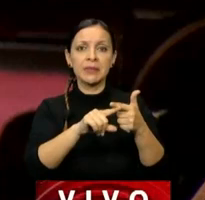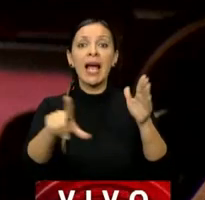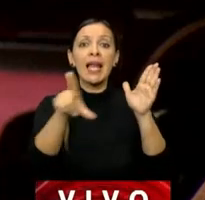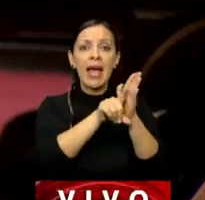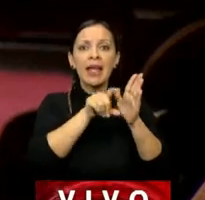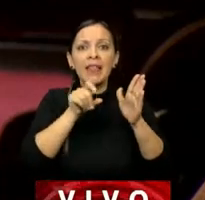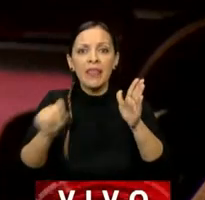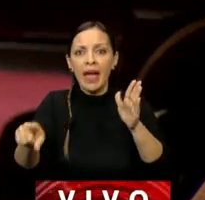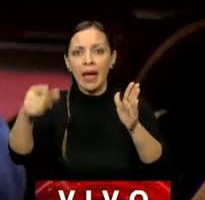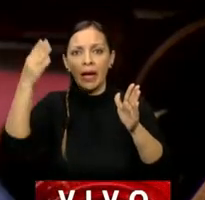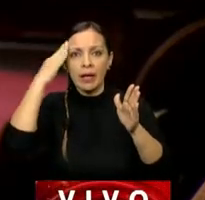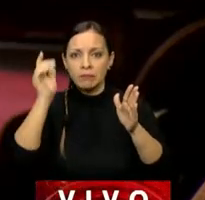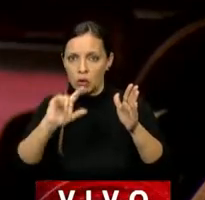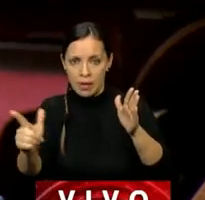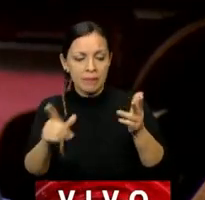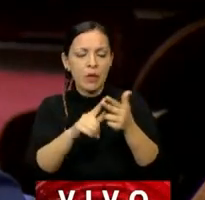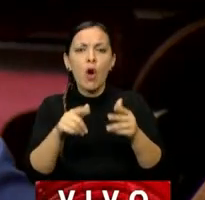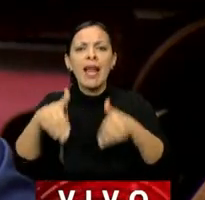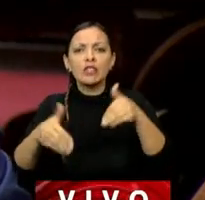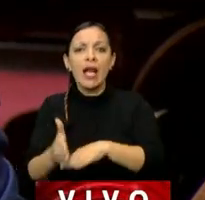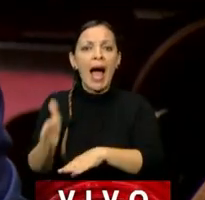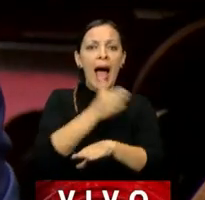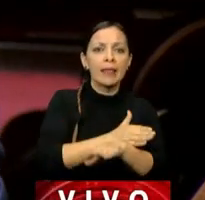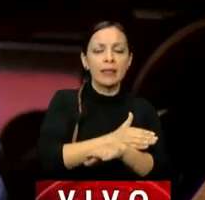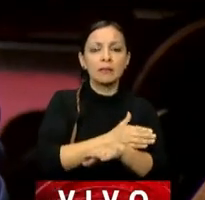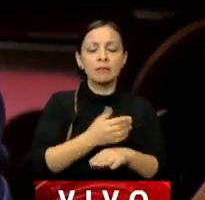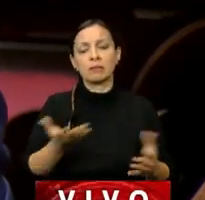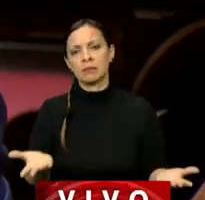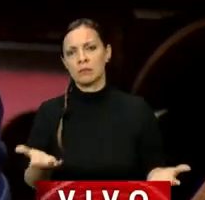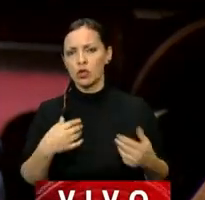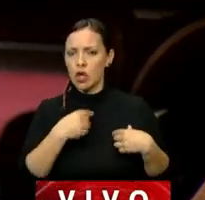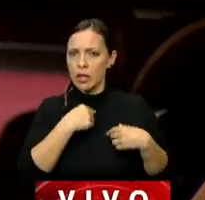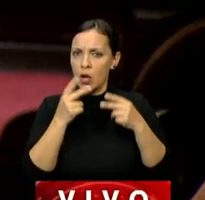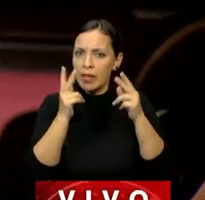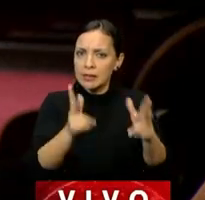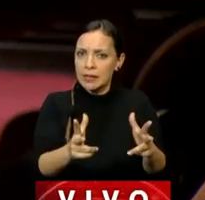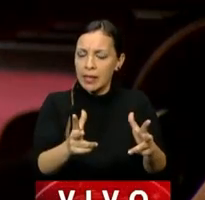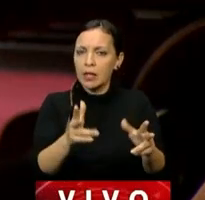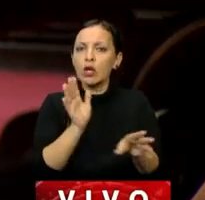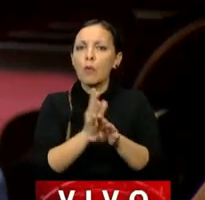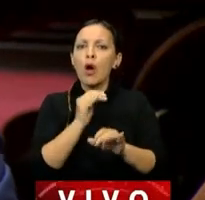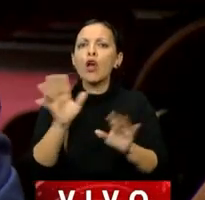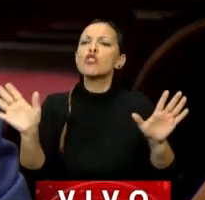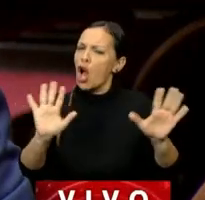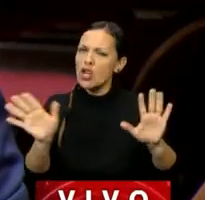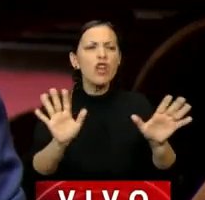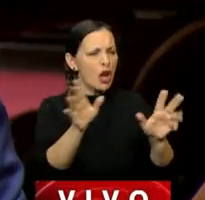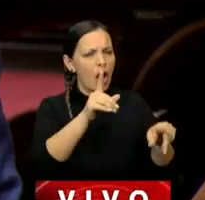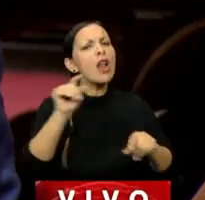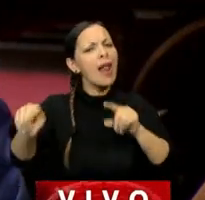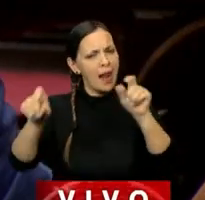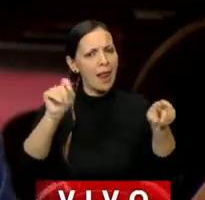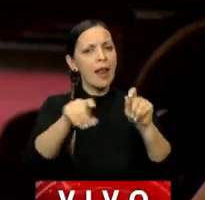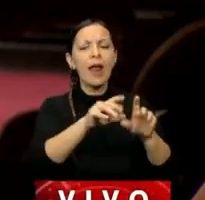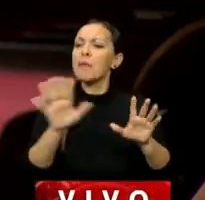de adelantamiento de elecciones son mínimamente quiero hacer un contexto no lo hablaron desde varios